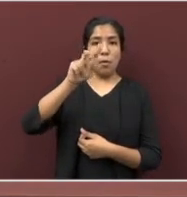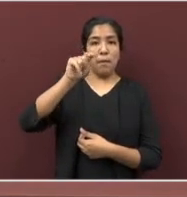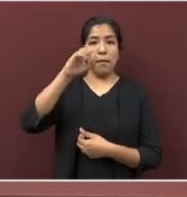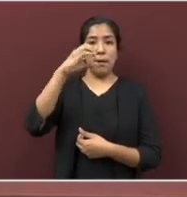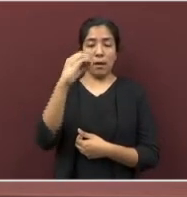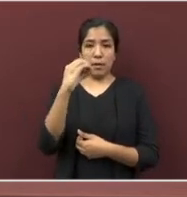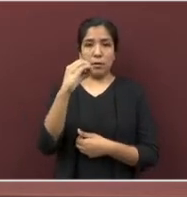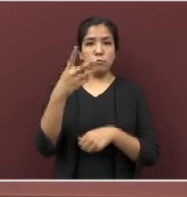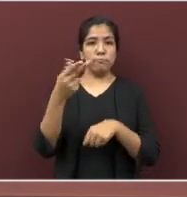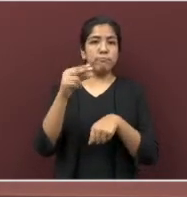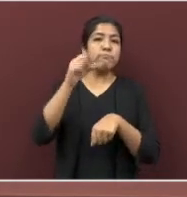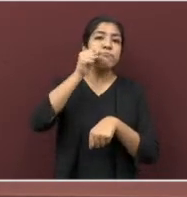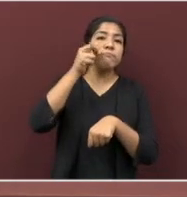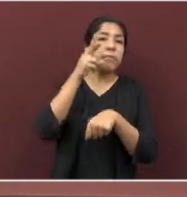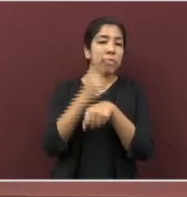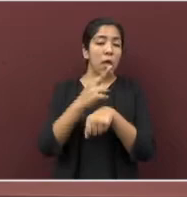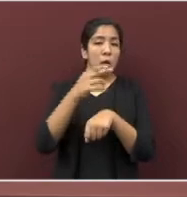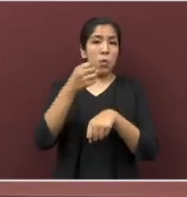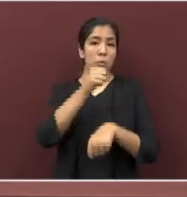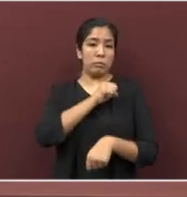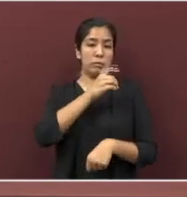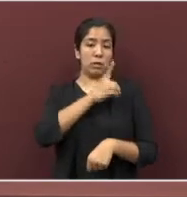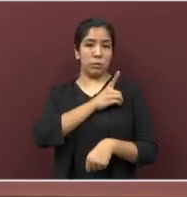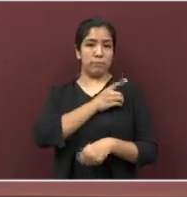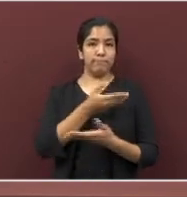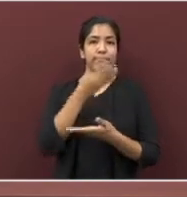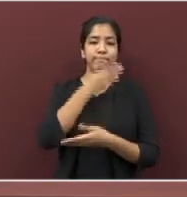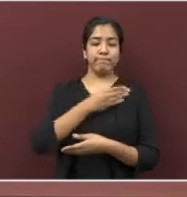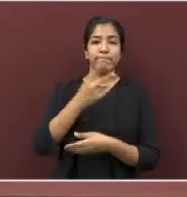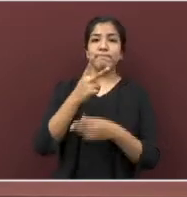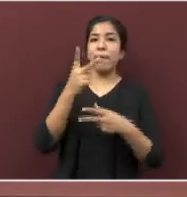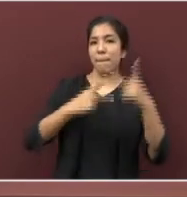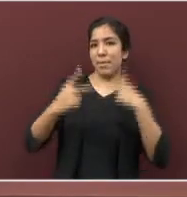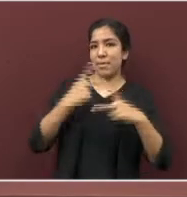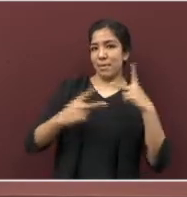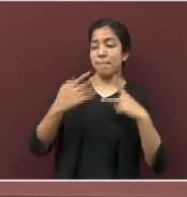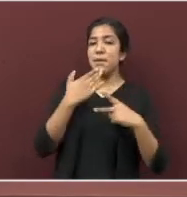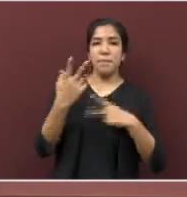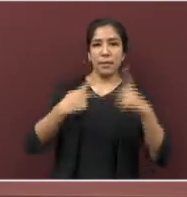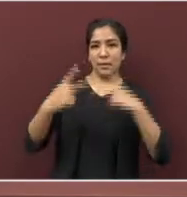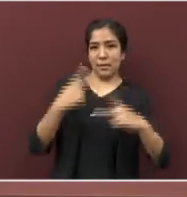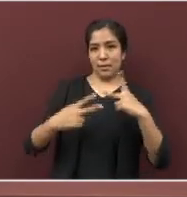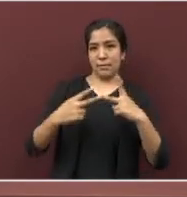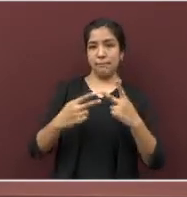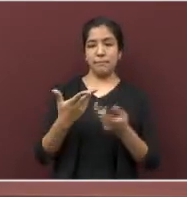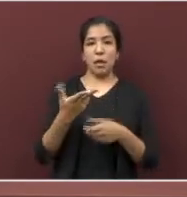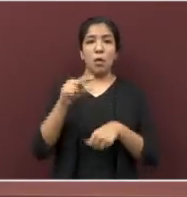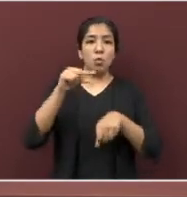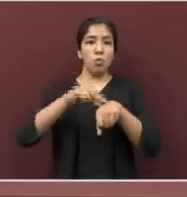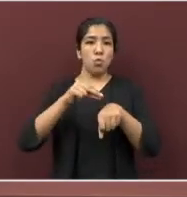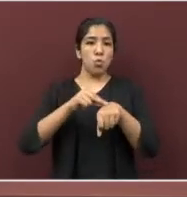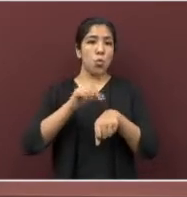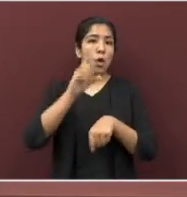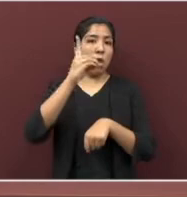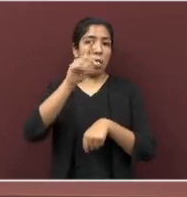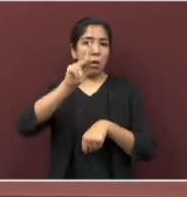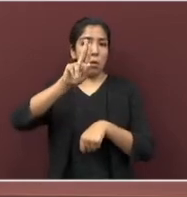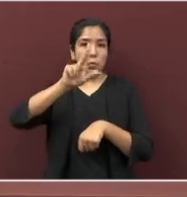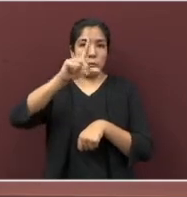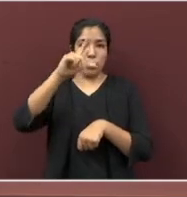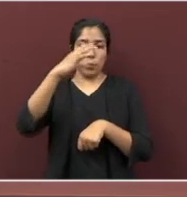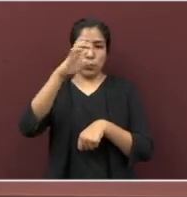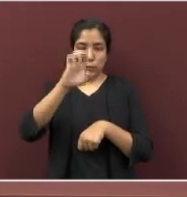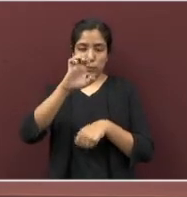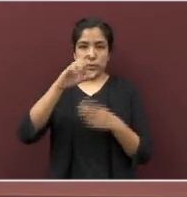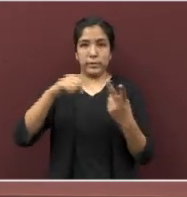salud doy la bienvenida a las doctoras dulce maría espejo guevara y guadalupe díaz del castillo flores como cada noche